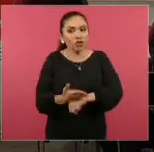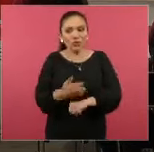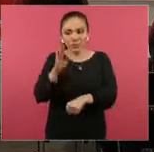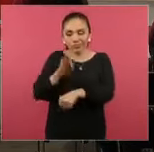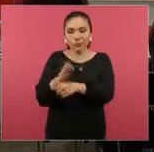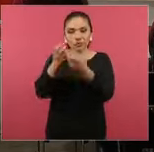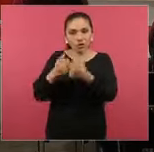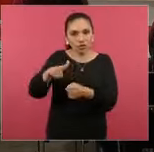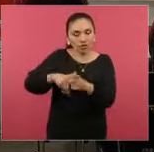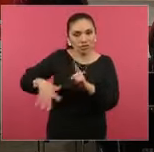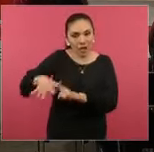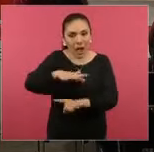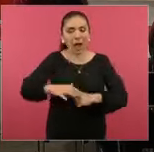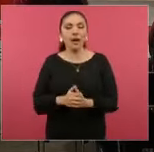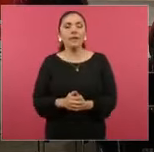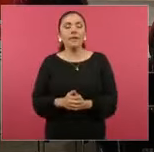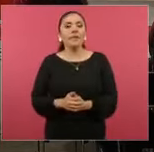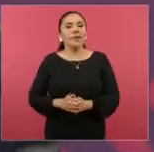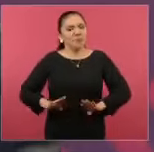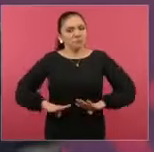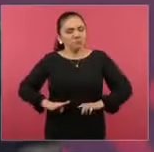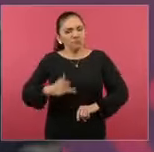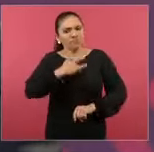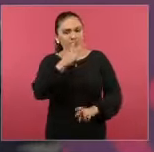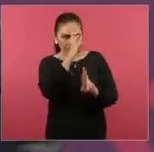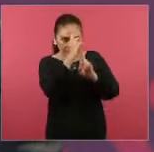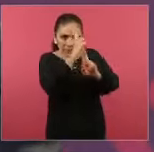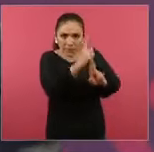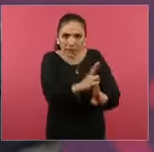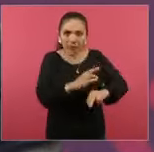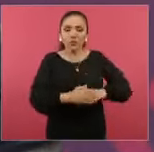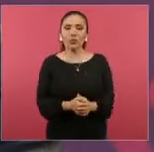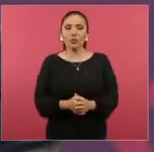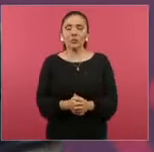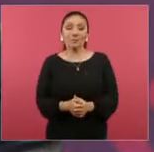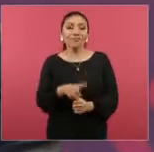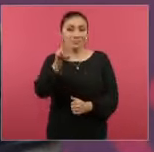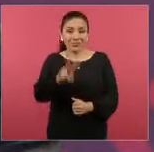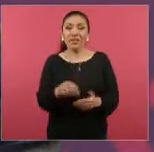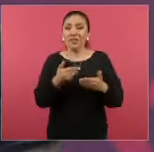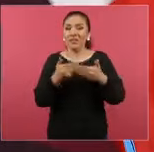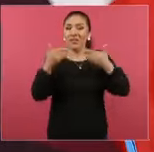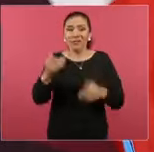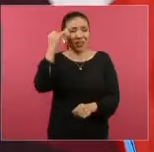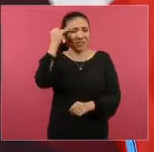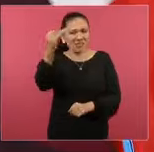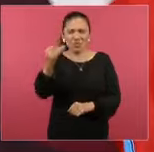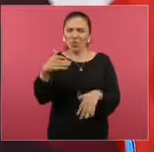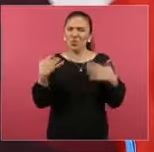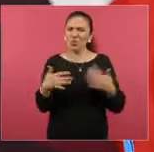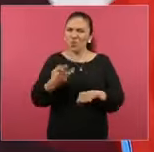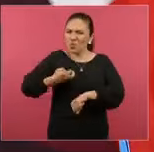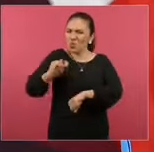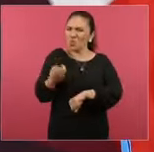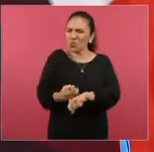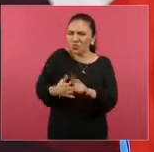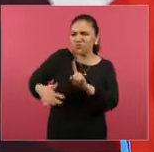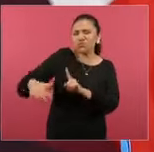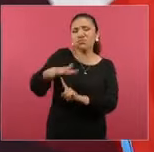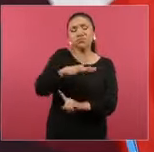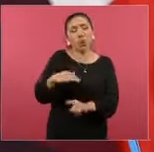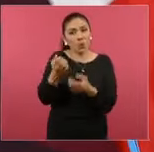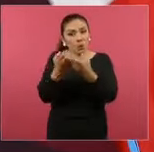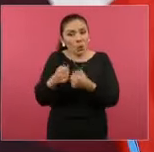social, actitudes de respeto al otro. O sea, estamos viviendo un momento muy duro en la sociedad